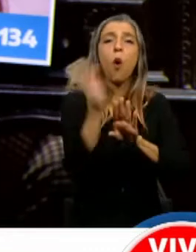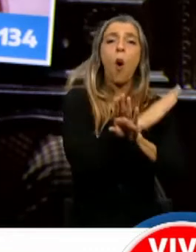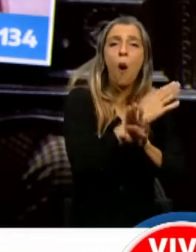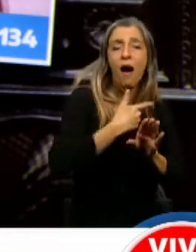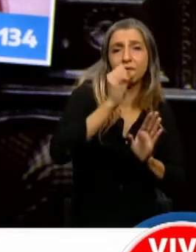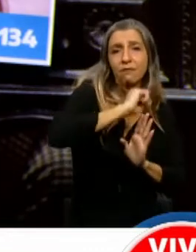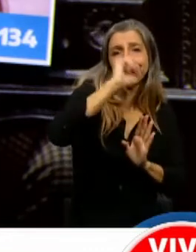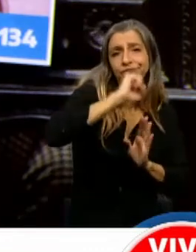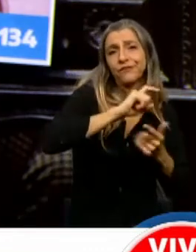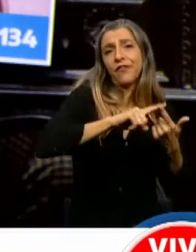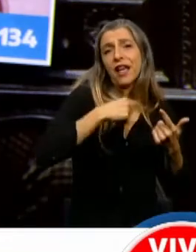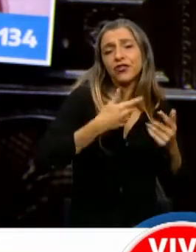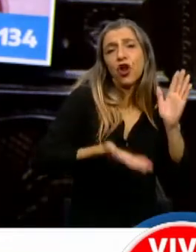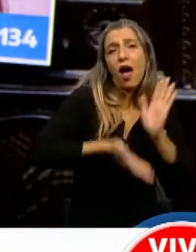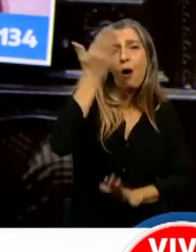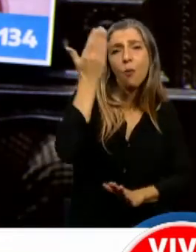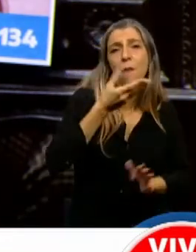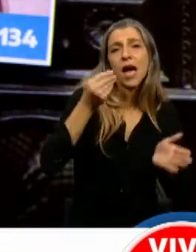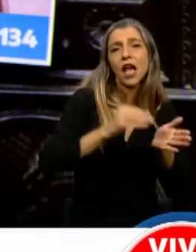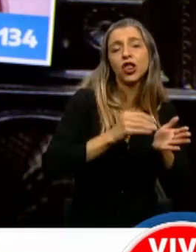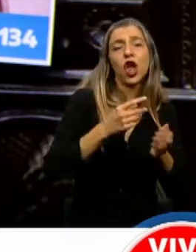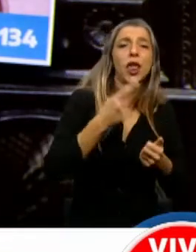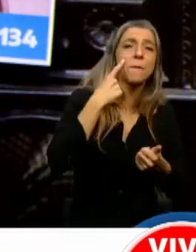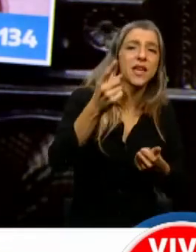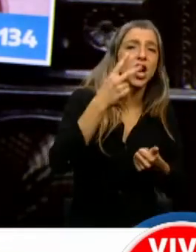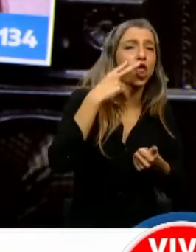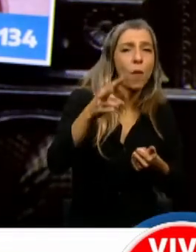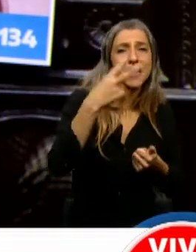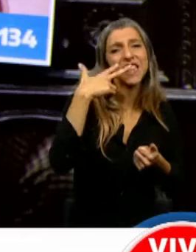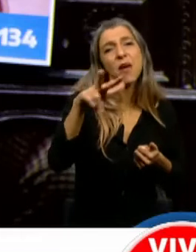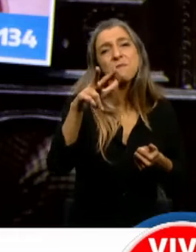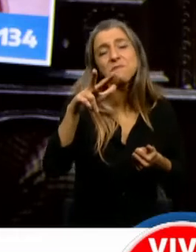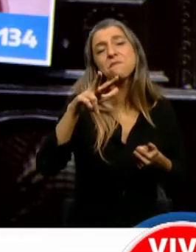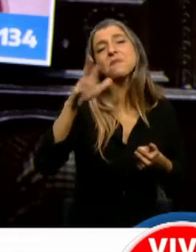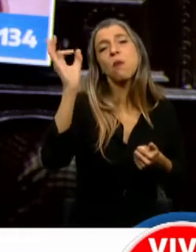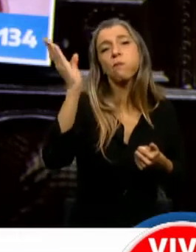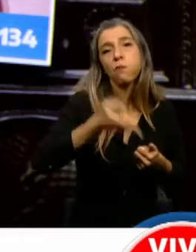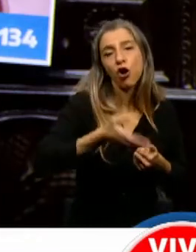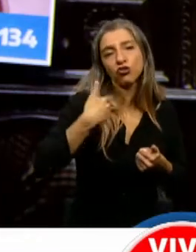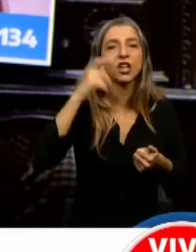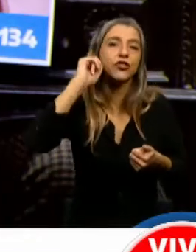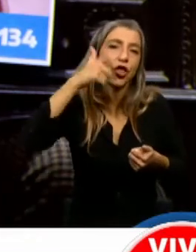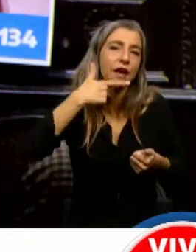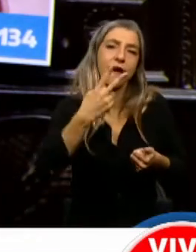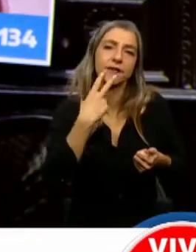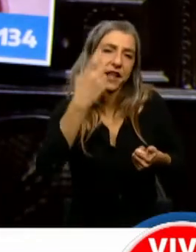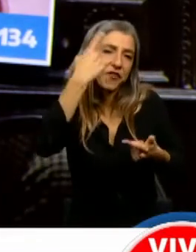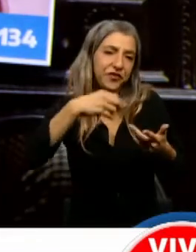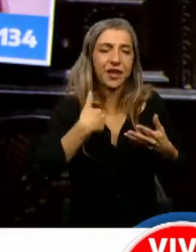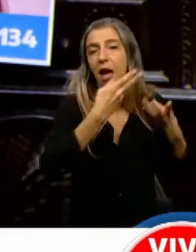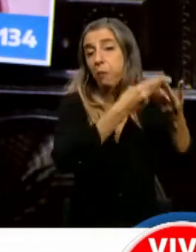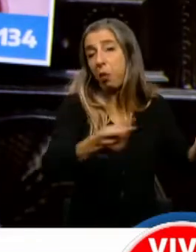del 2.000 o del 3.000% que hubo en energía eléctrica, gas natural y otros rubros de la actividad económica.